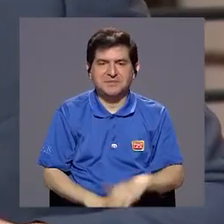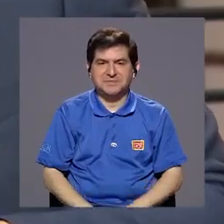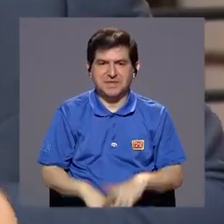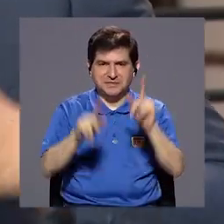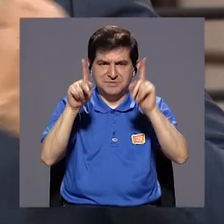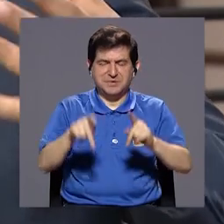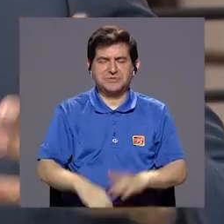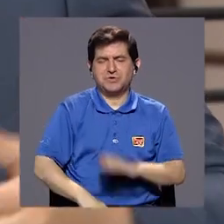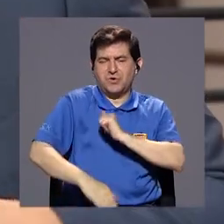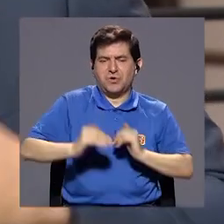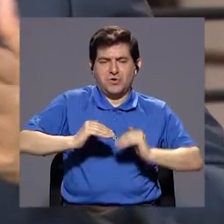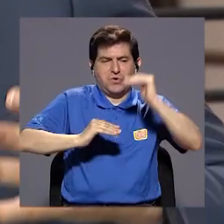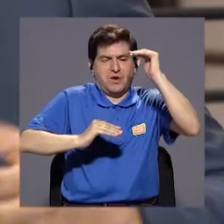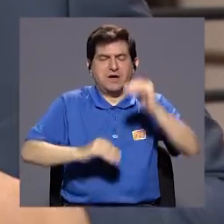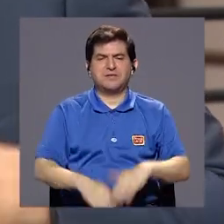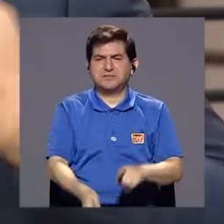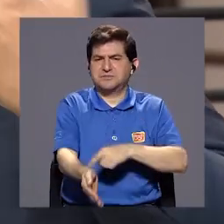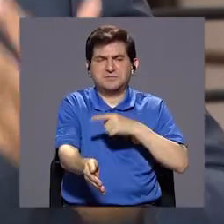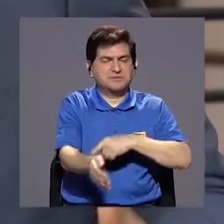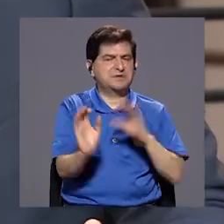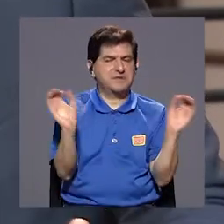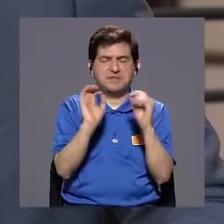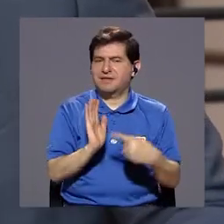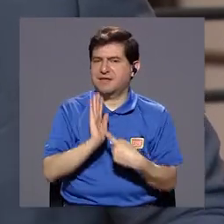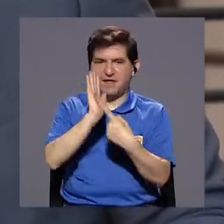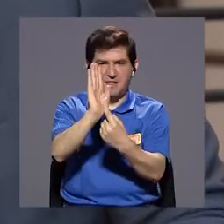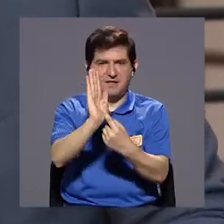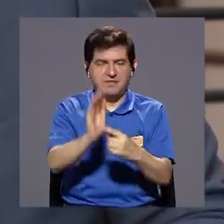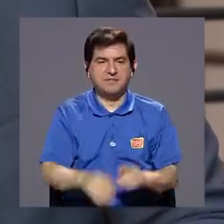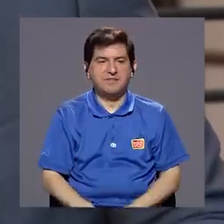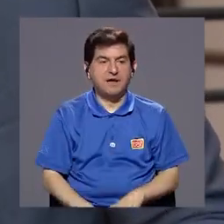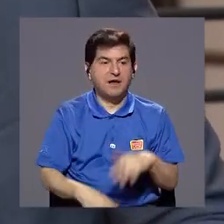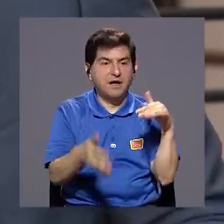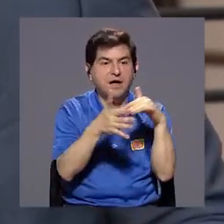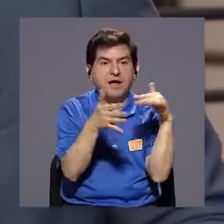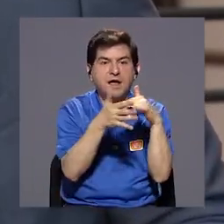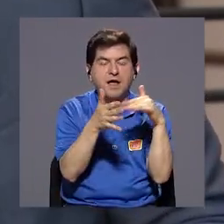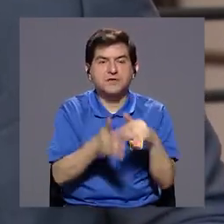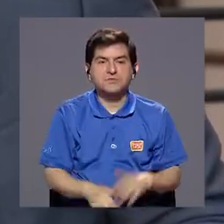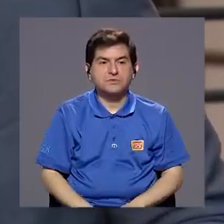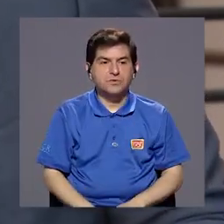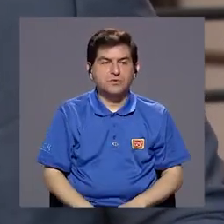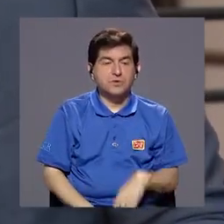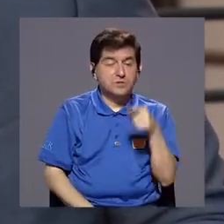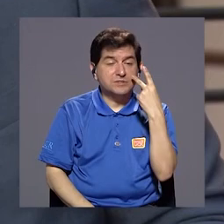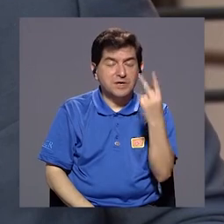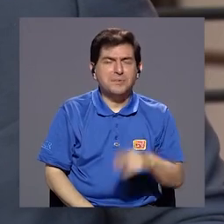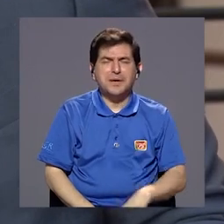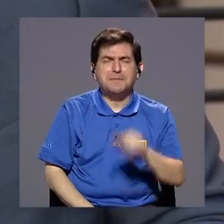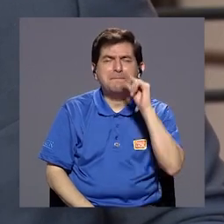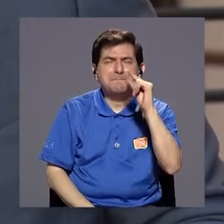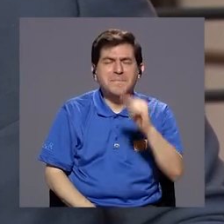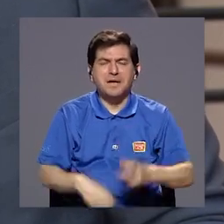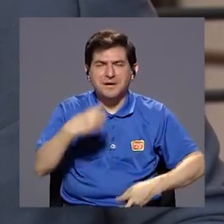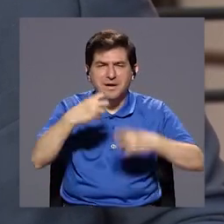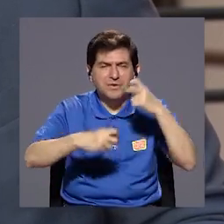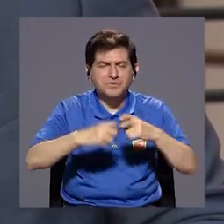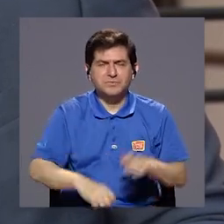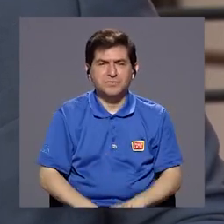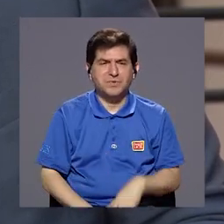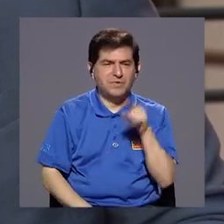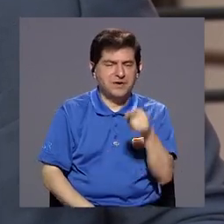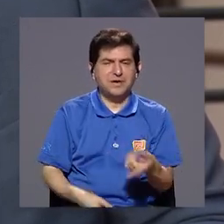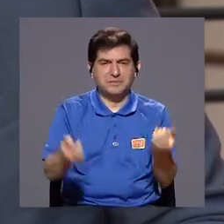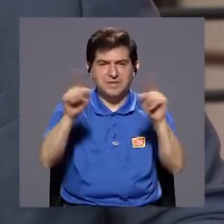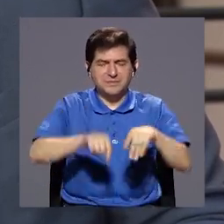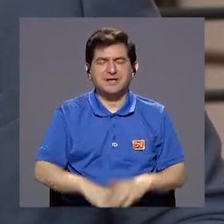ejemplo, para personas con la presión alta, azúcar alta, que no han tenido ninguna manifestación, les hacemos estudios de imágenes y vemos microinfartos en diferentes territorios, que